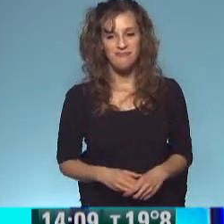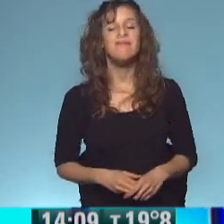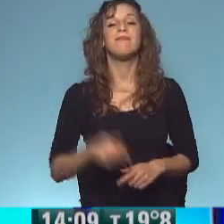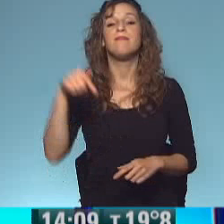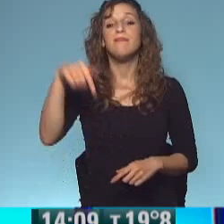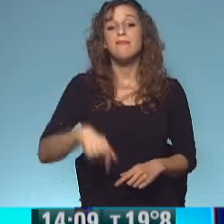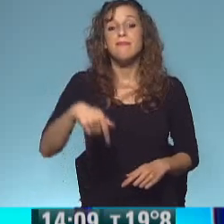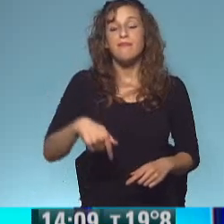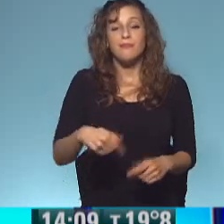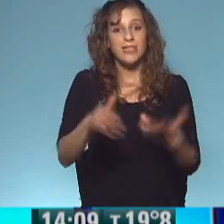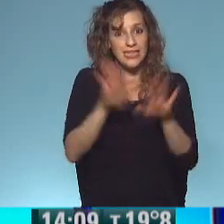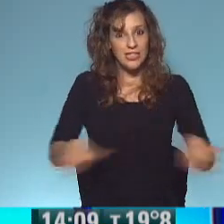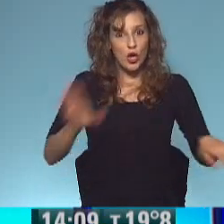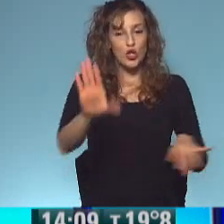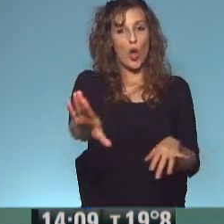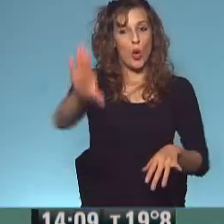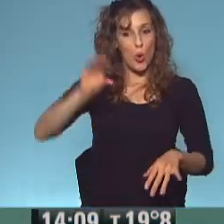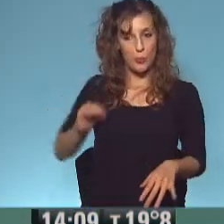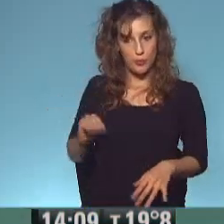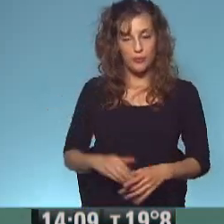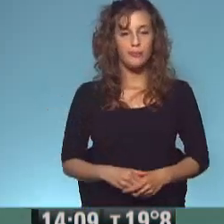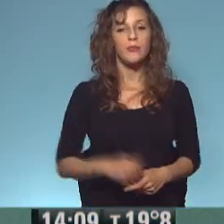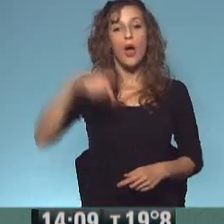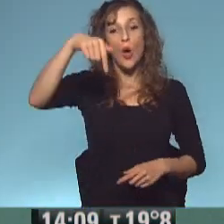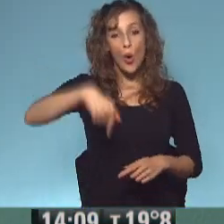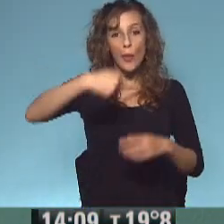cuaderno, Y vamos a trabajar en prácticas.